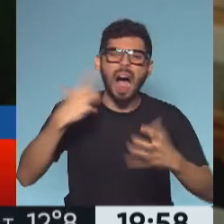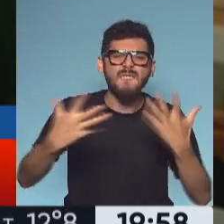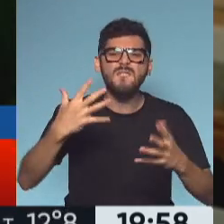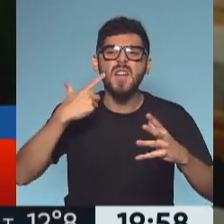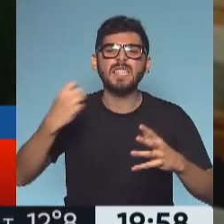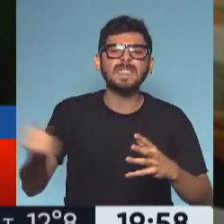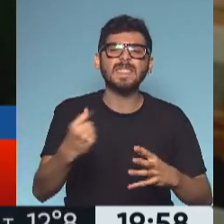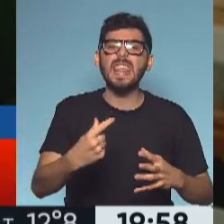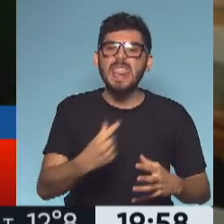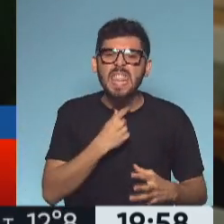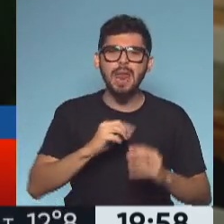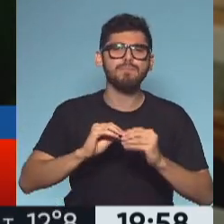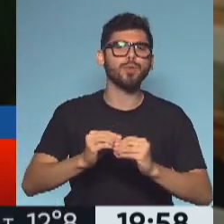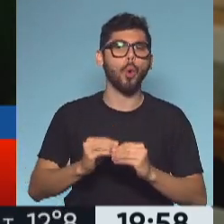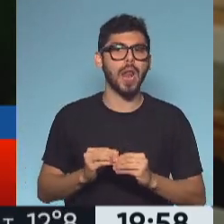acá